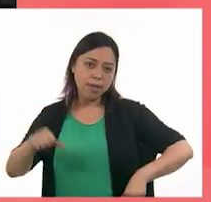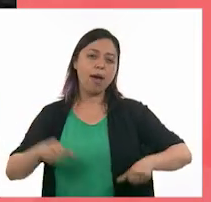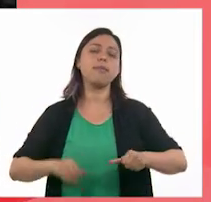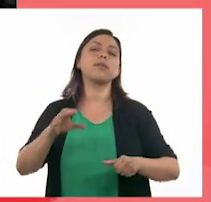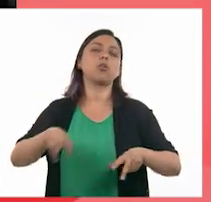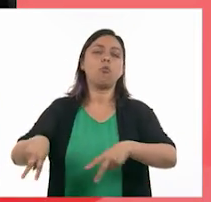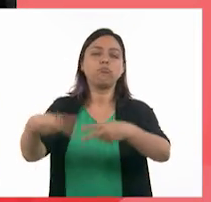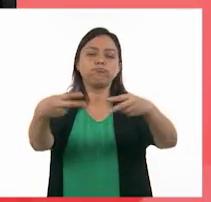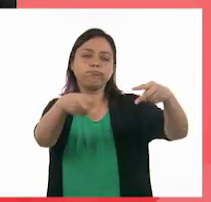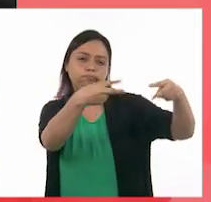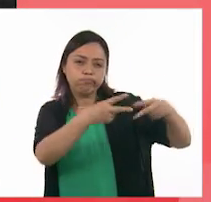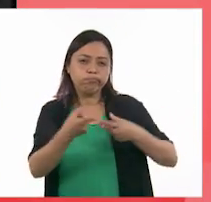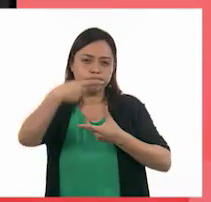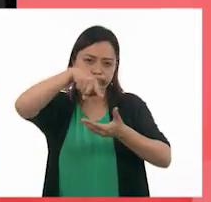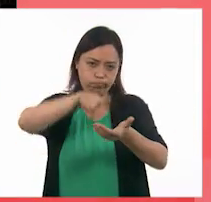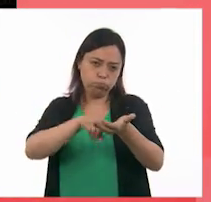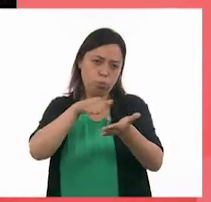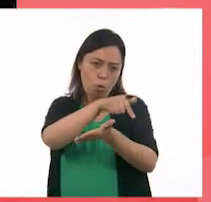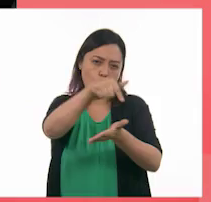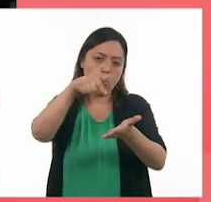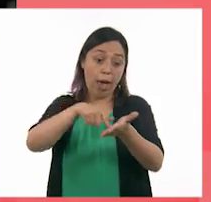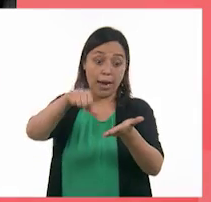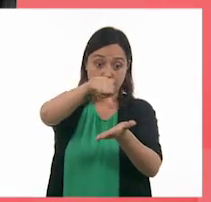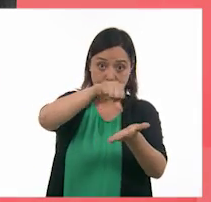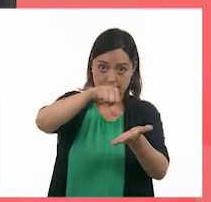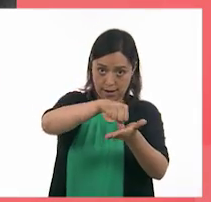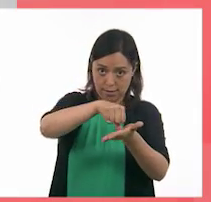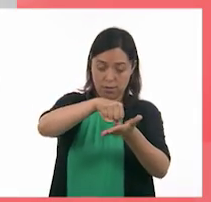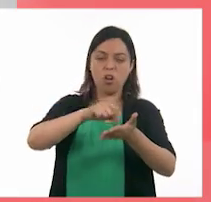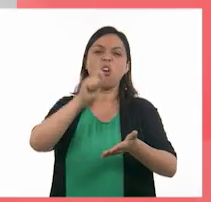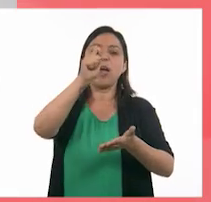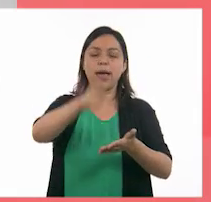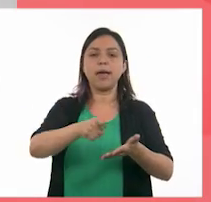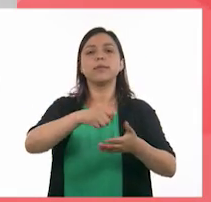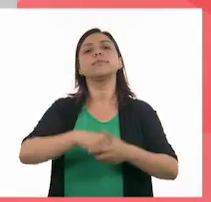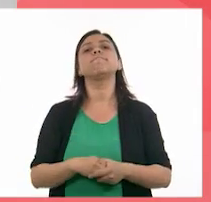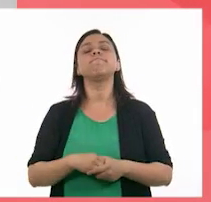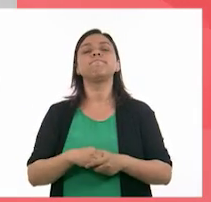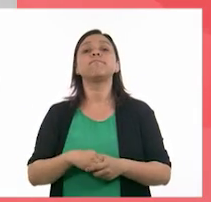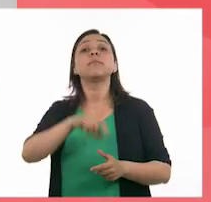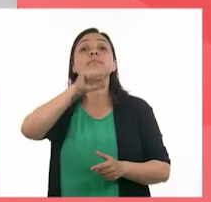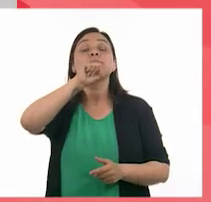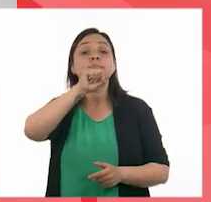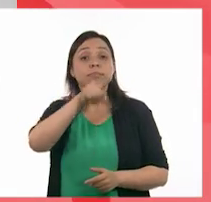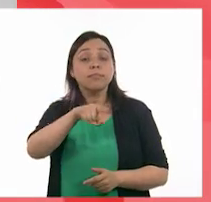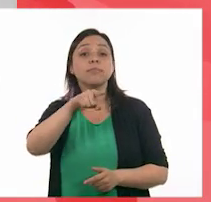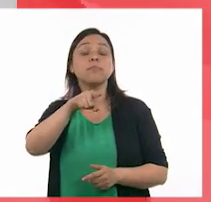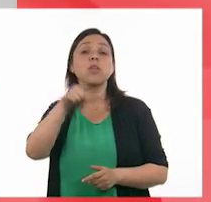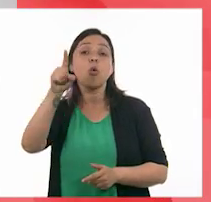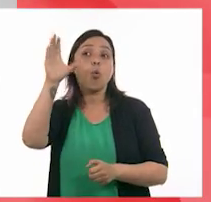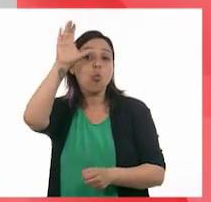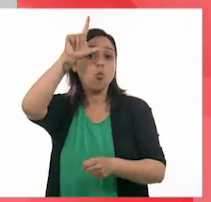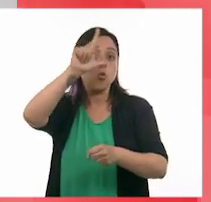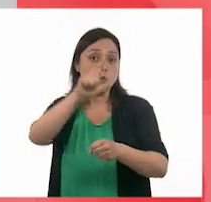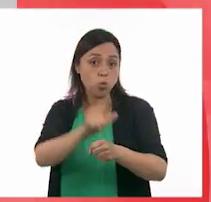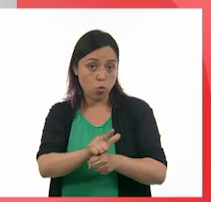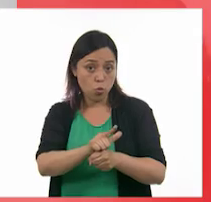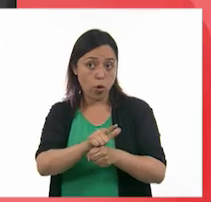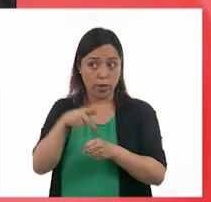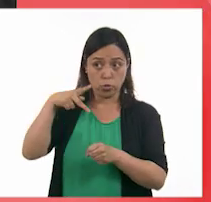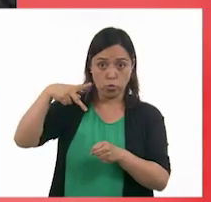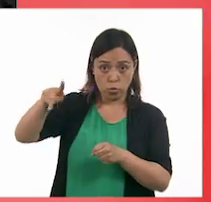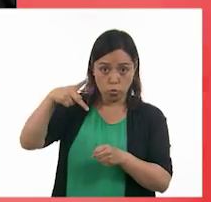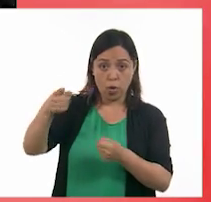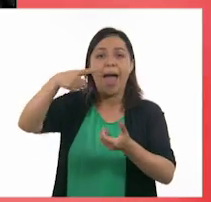comerciales dentro de esta zona del centro de la ciudad y integran su cultura en